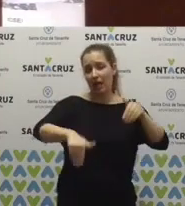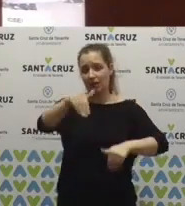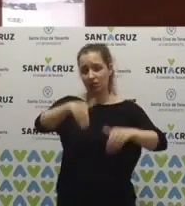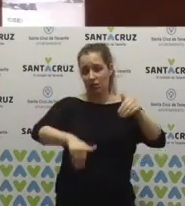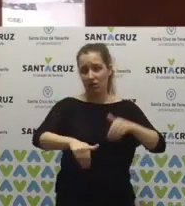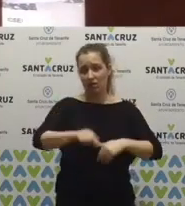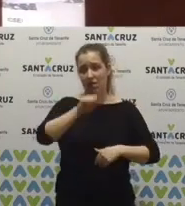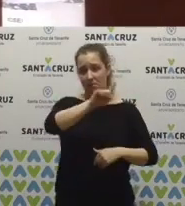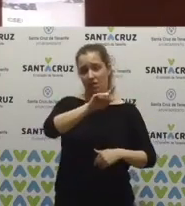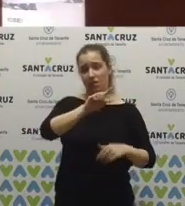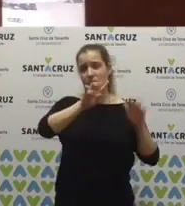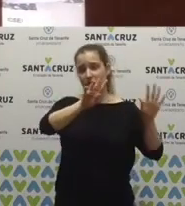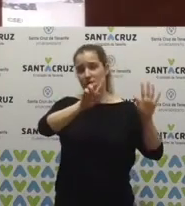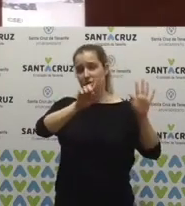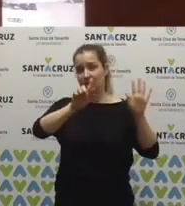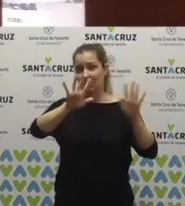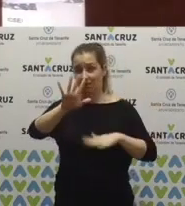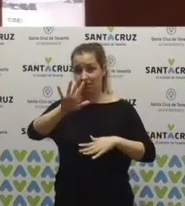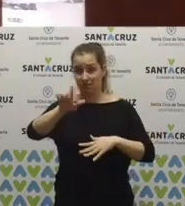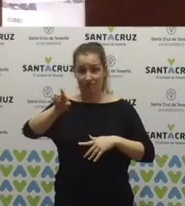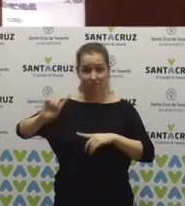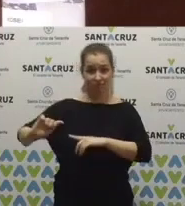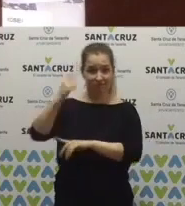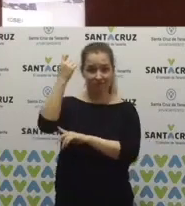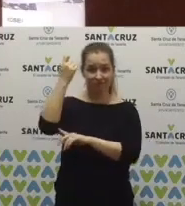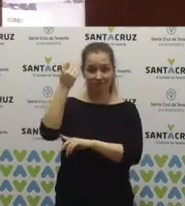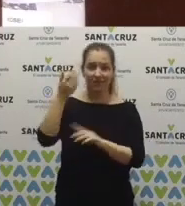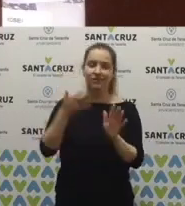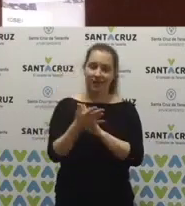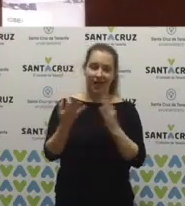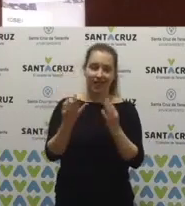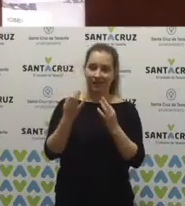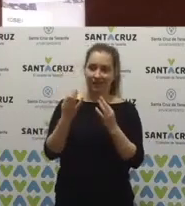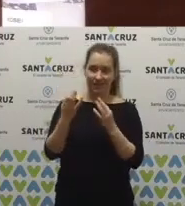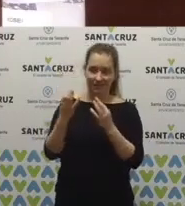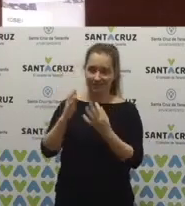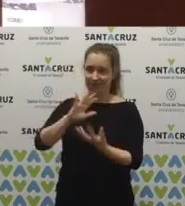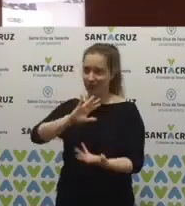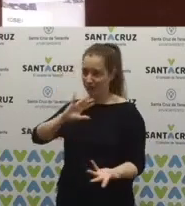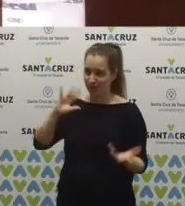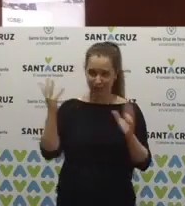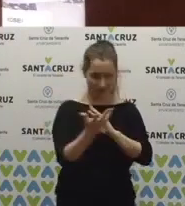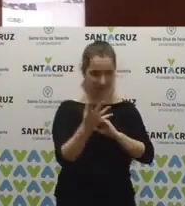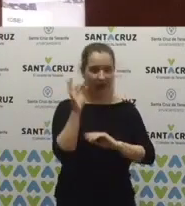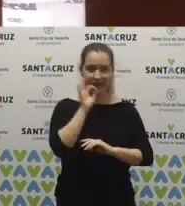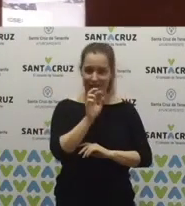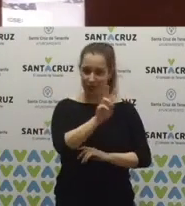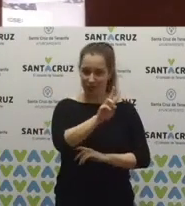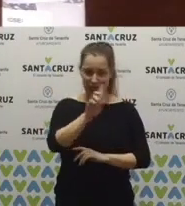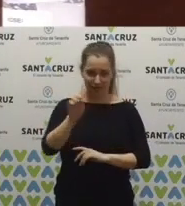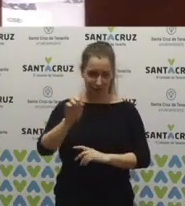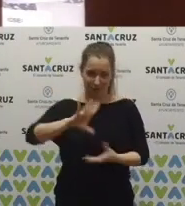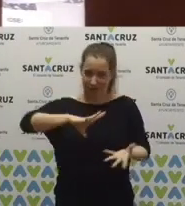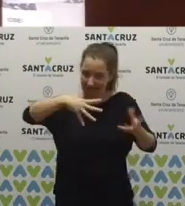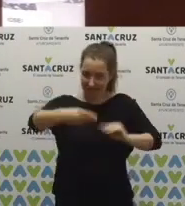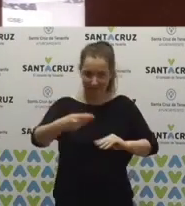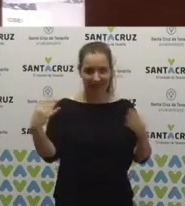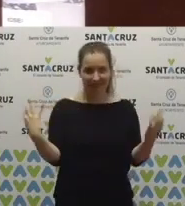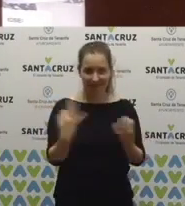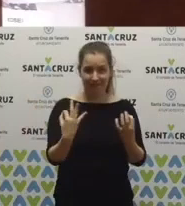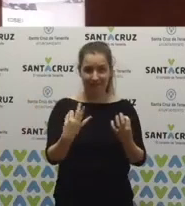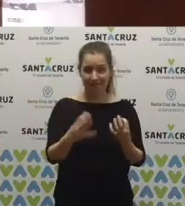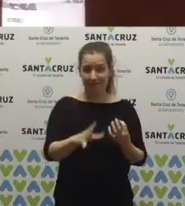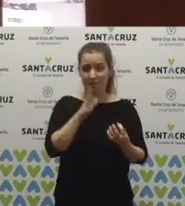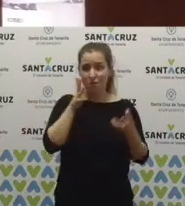fórmula más del siglo 21 o por lo menos el siglo 20 pero el consejo